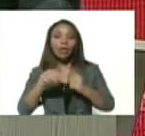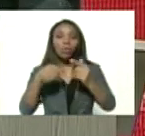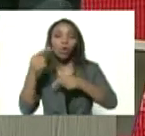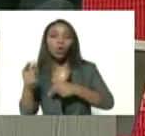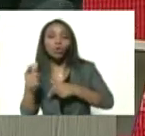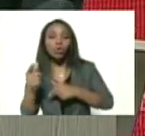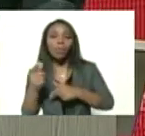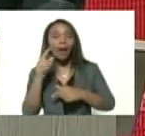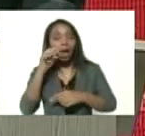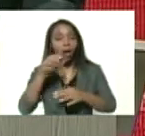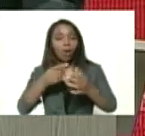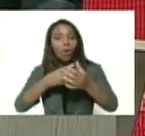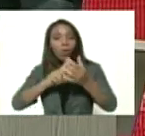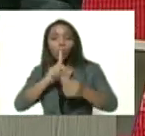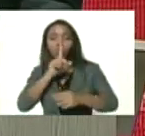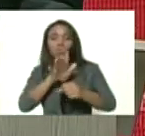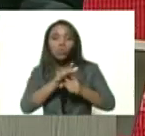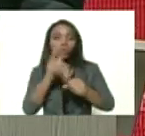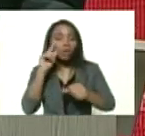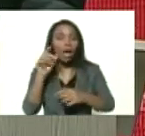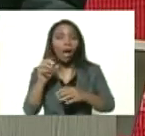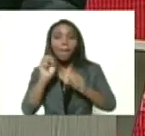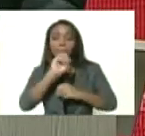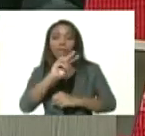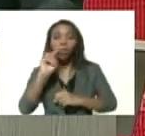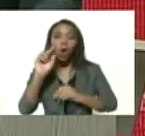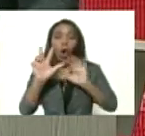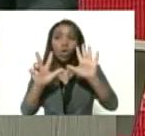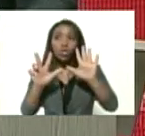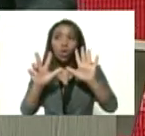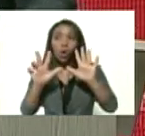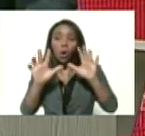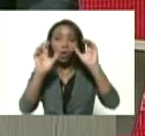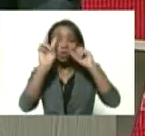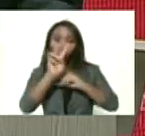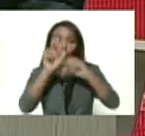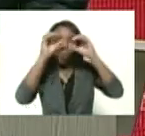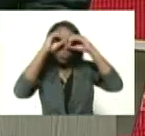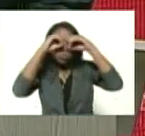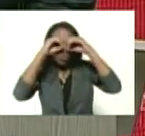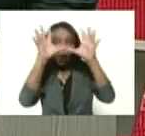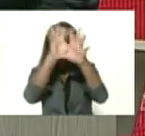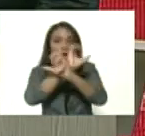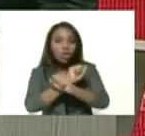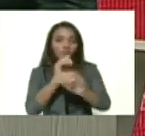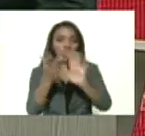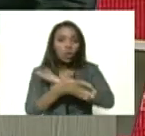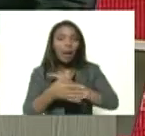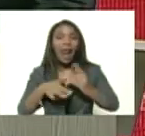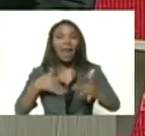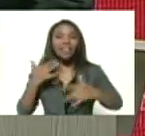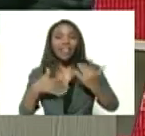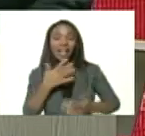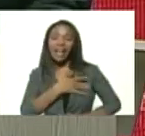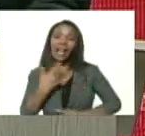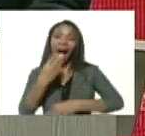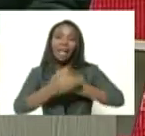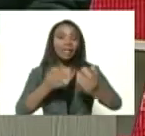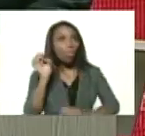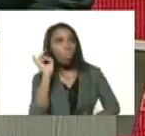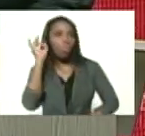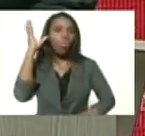fusil, 28 visores nocturnos de dos ojos, porque todos los eventos que querían perpetrar, asesinatos